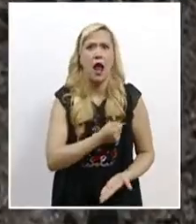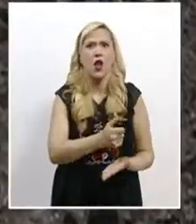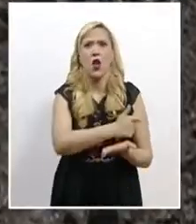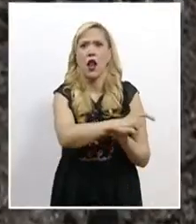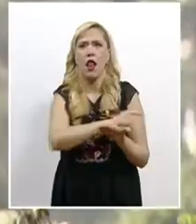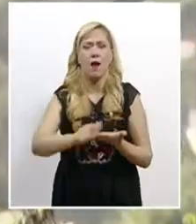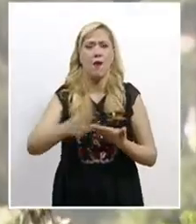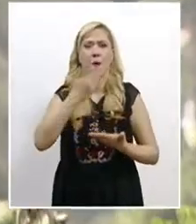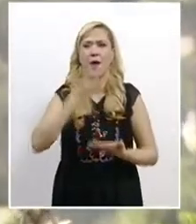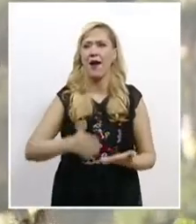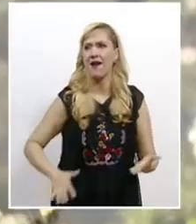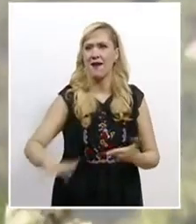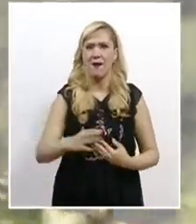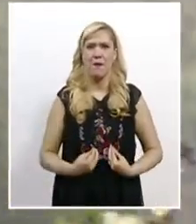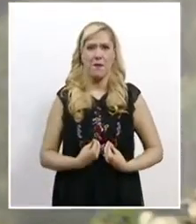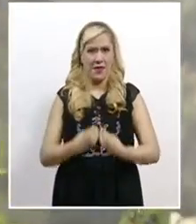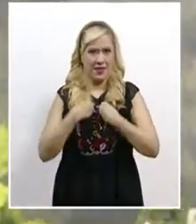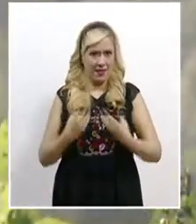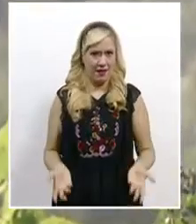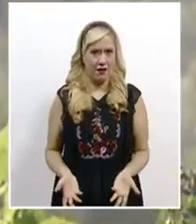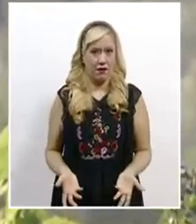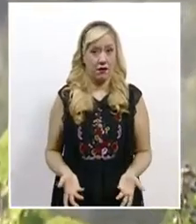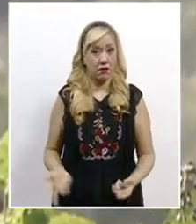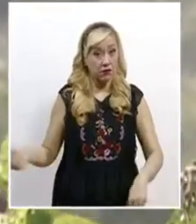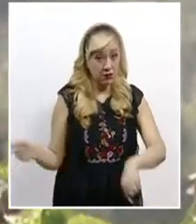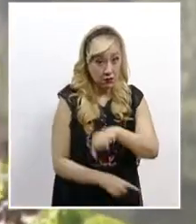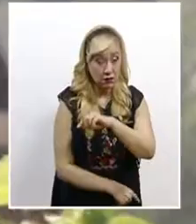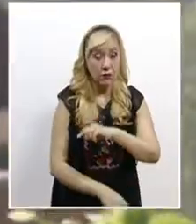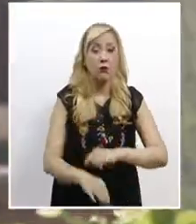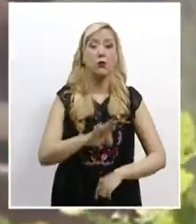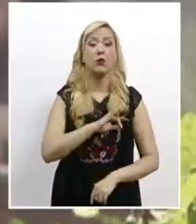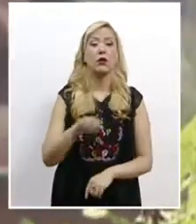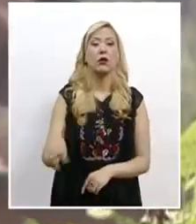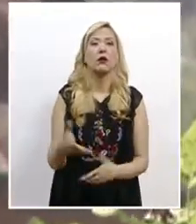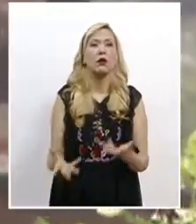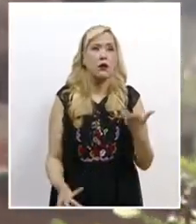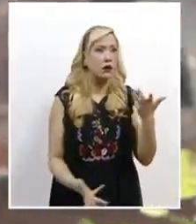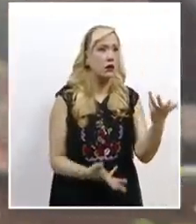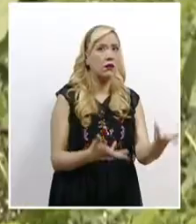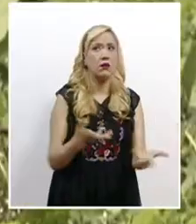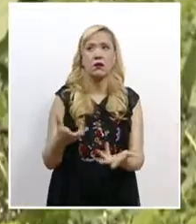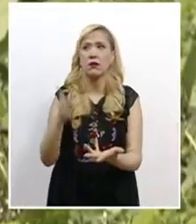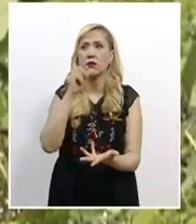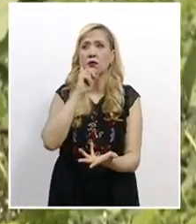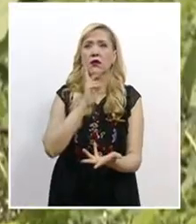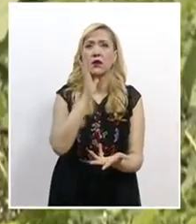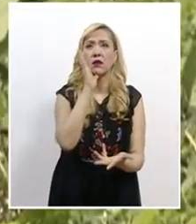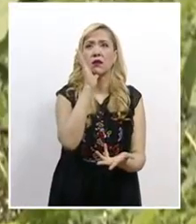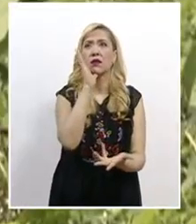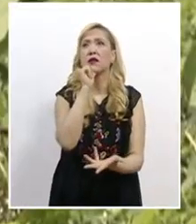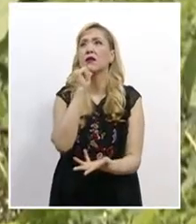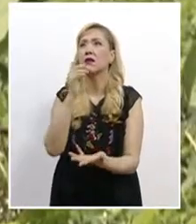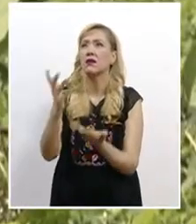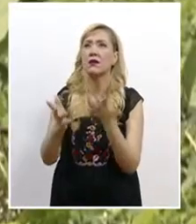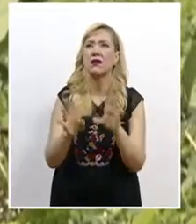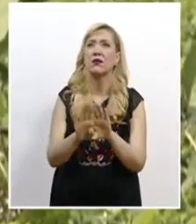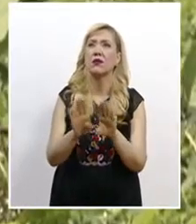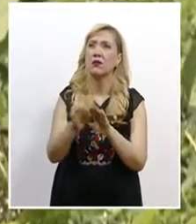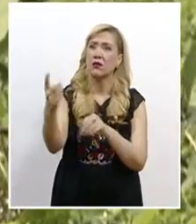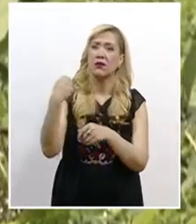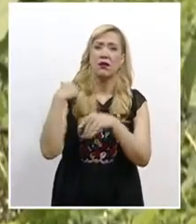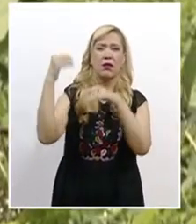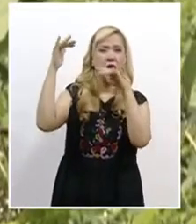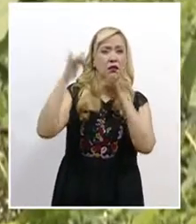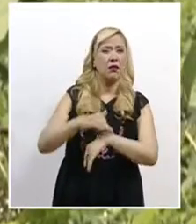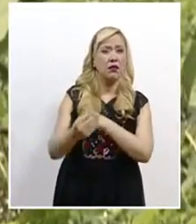estructuras tradicionales perpetúan los desequilibrios y restringen la capacidad de las mujeres para superar las desigualdades que enfrentan,